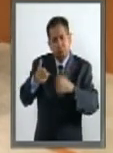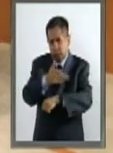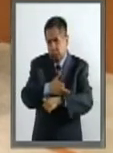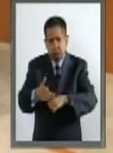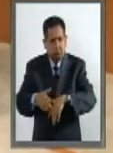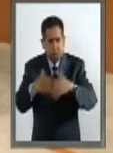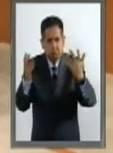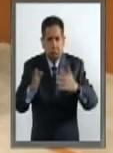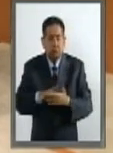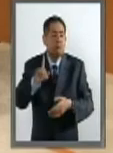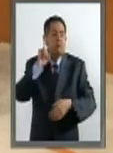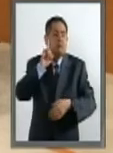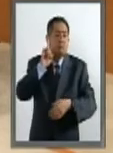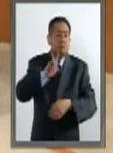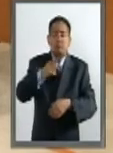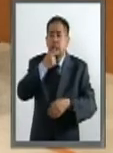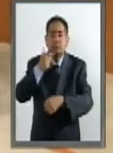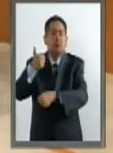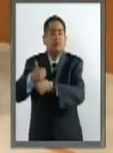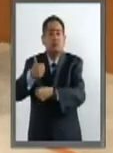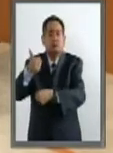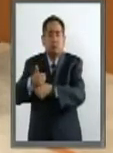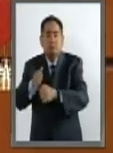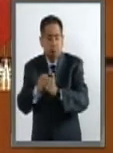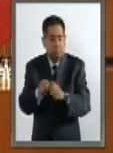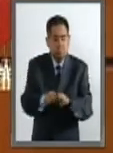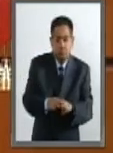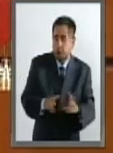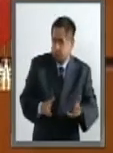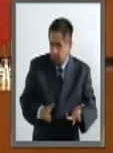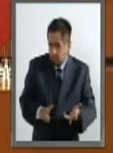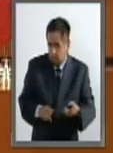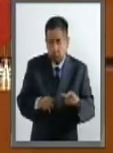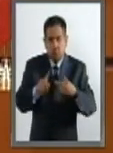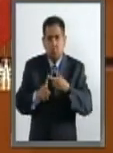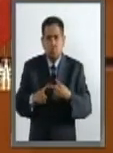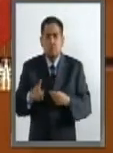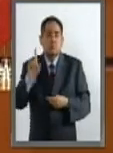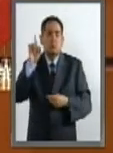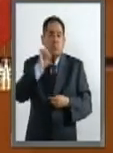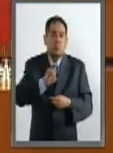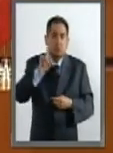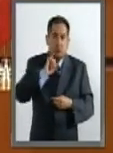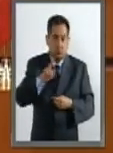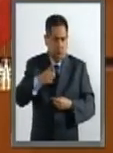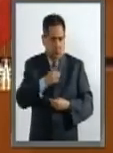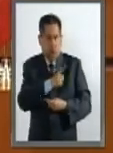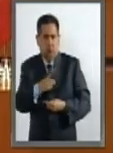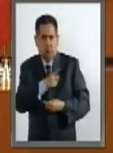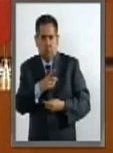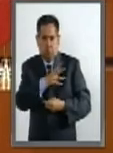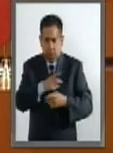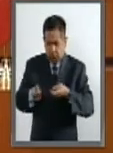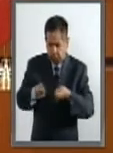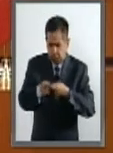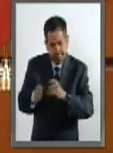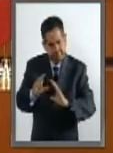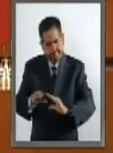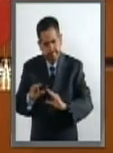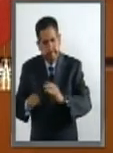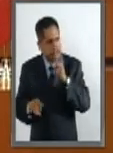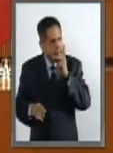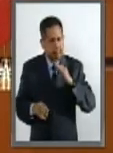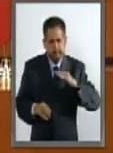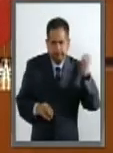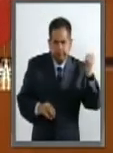los abuelos y las abuelas se encargan de los nietos, aquellos donde hay mujeres, madres de familia encargadas de sacar adelante de sus